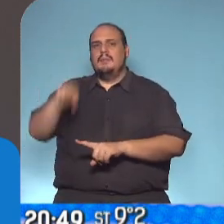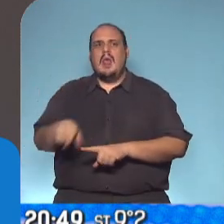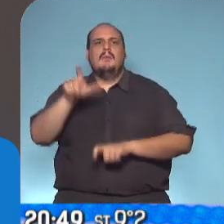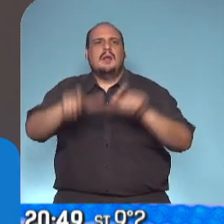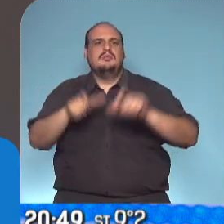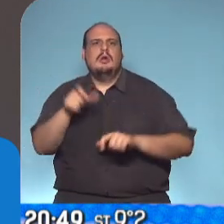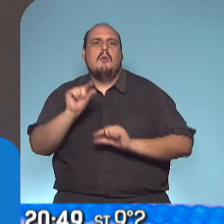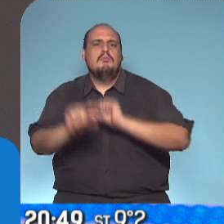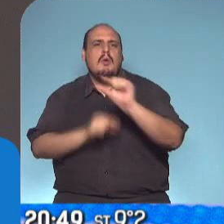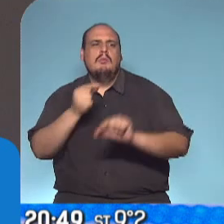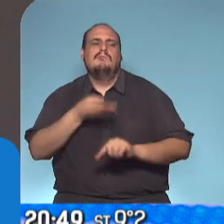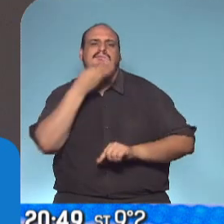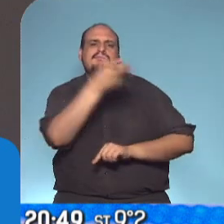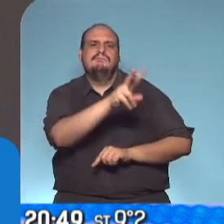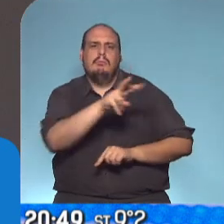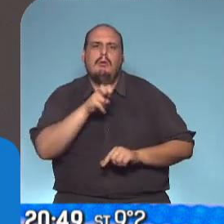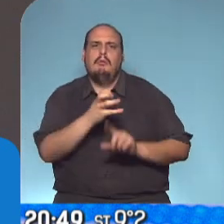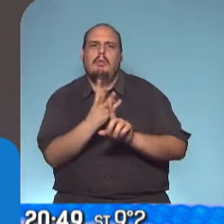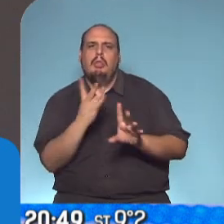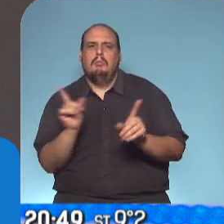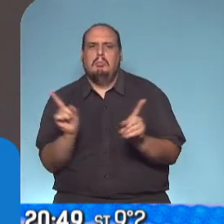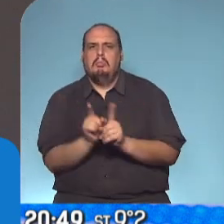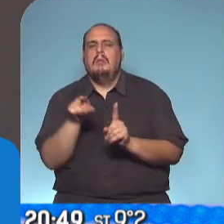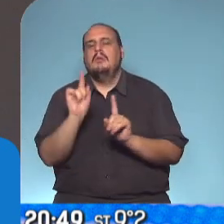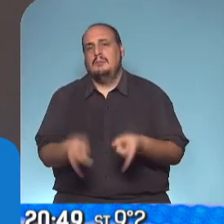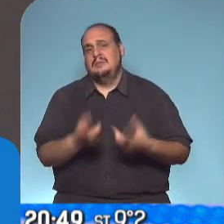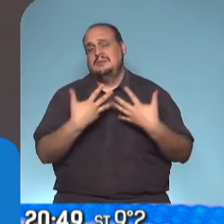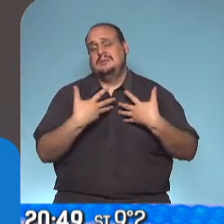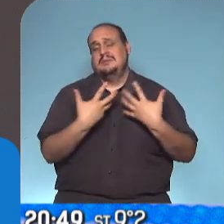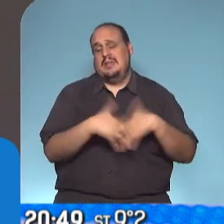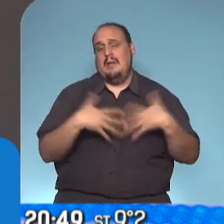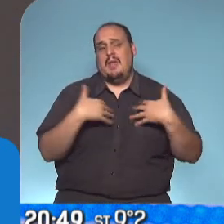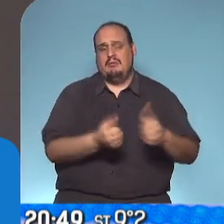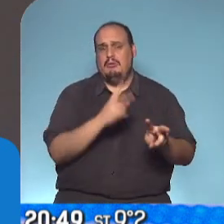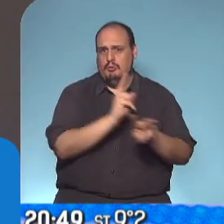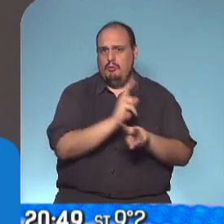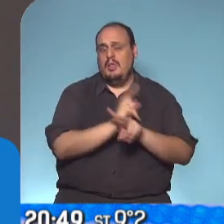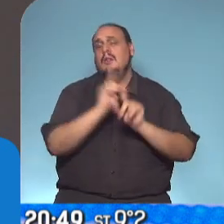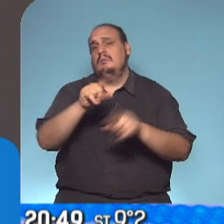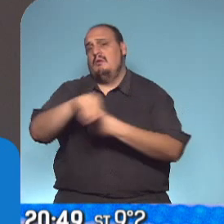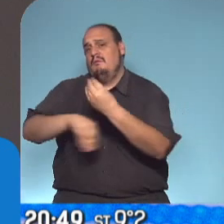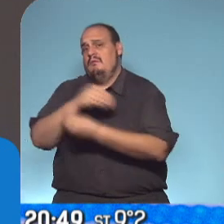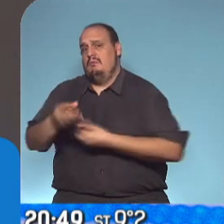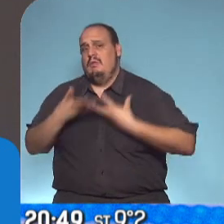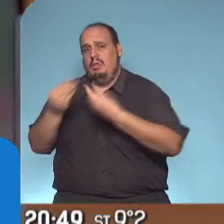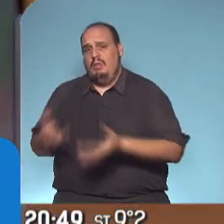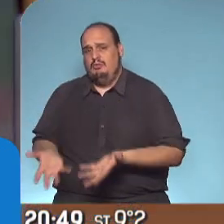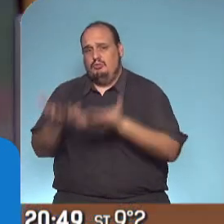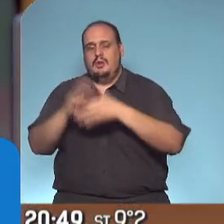escalonadamente hacia un sistema bien seguro en materia de salud, pero además que permita acompañar económicamente a las familias sin ingresos. María